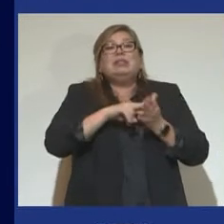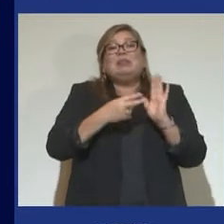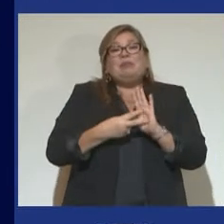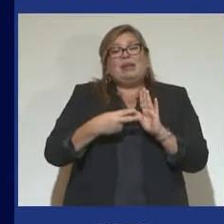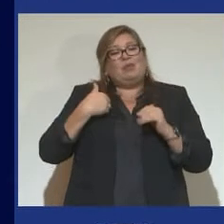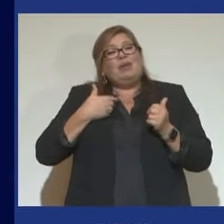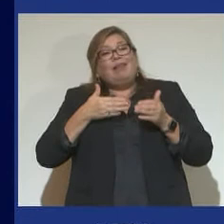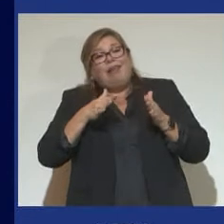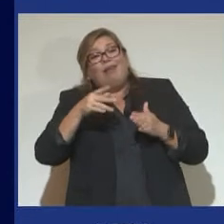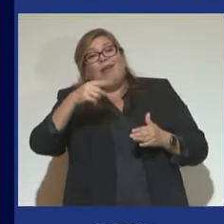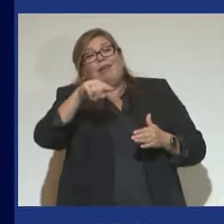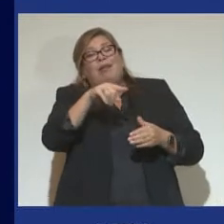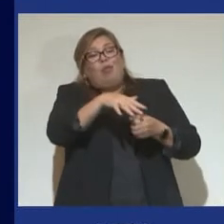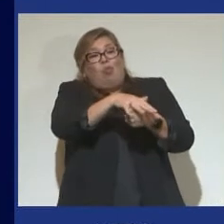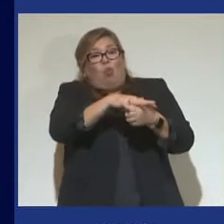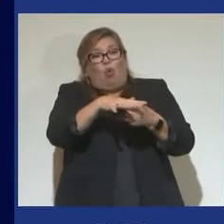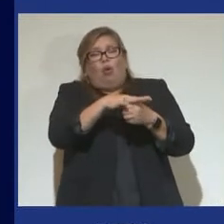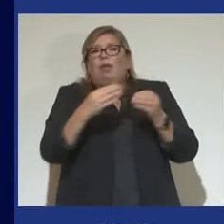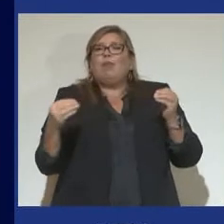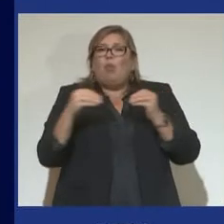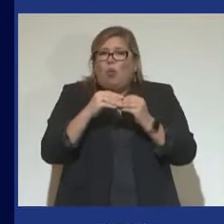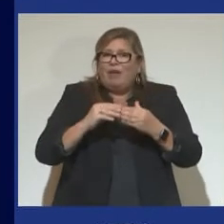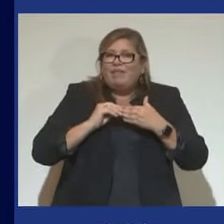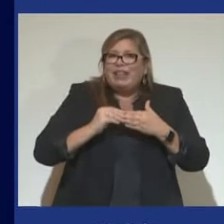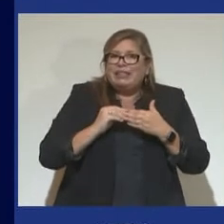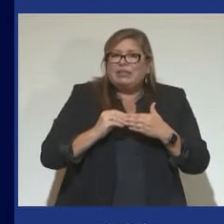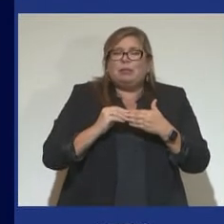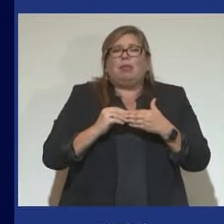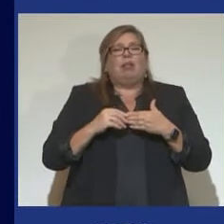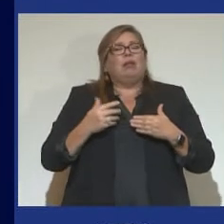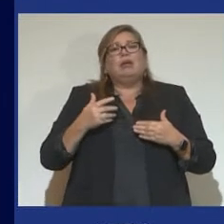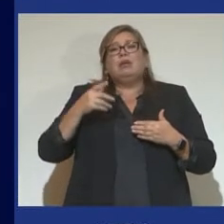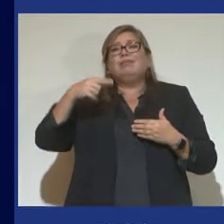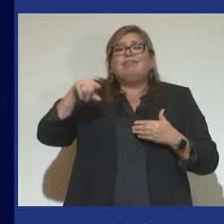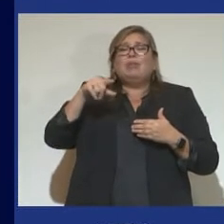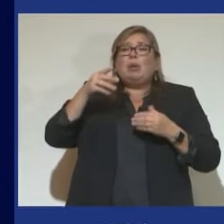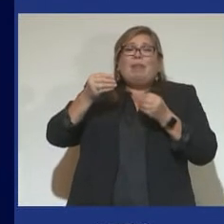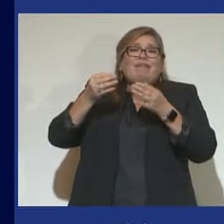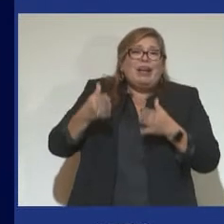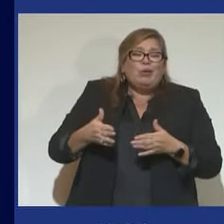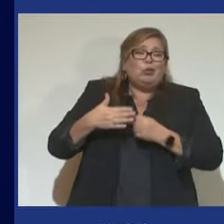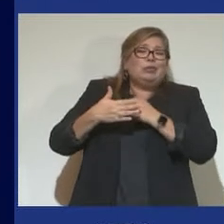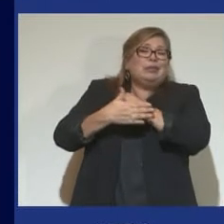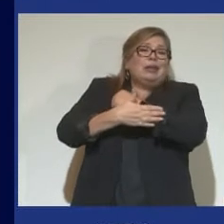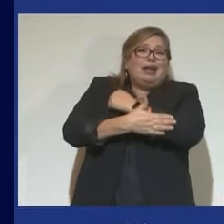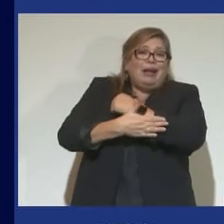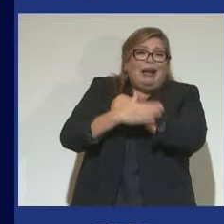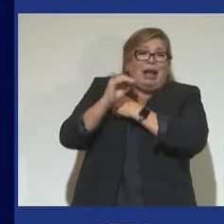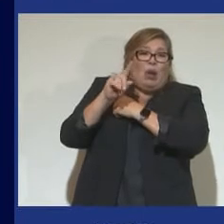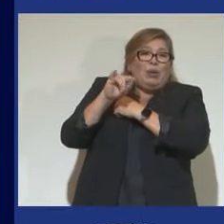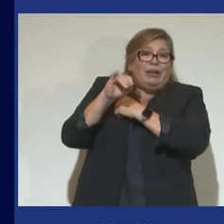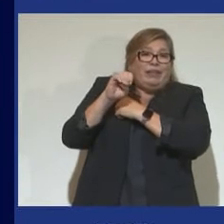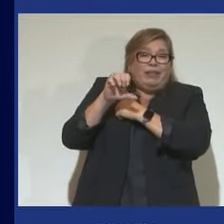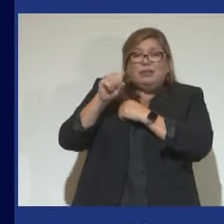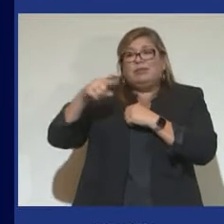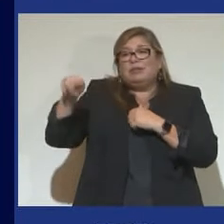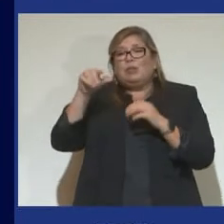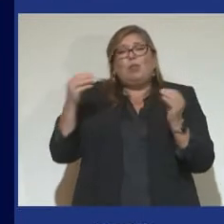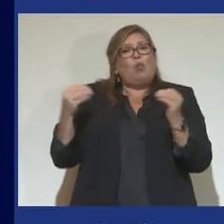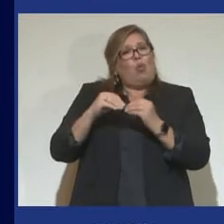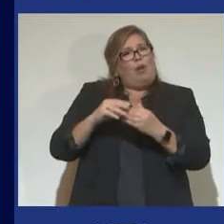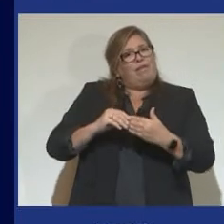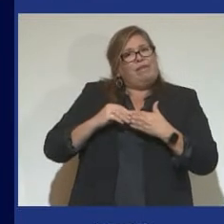estamos permitiendo a la gente más perfectibilidad a nivel local a nivel del condado pero también los que proporcionan a los a través del espectro los que